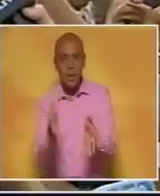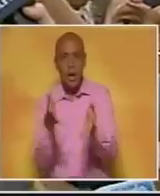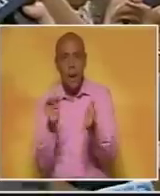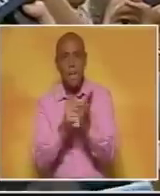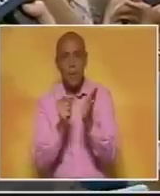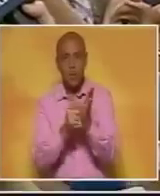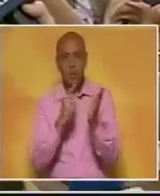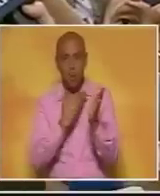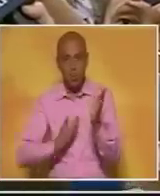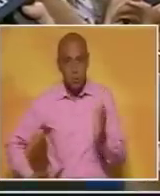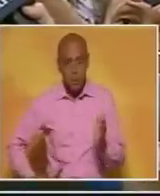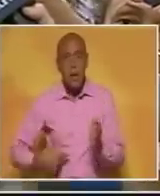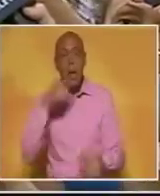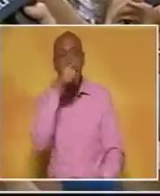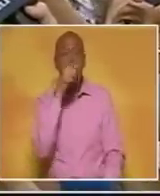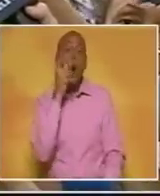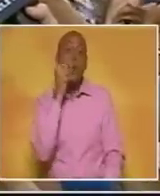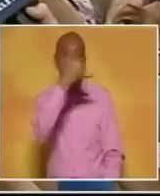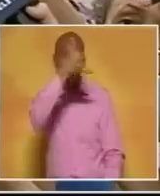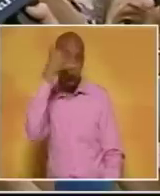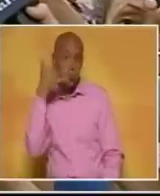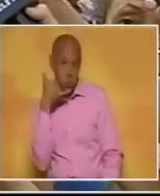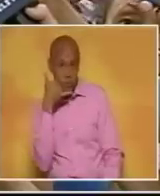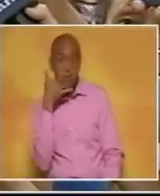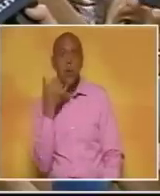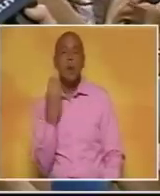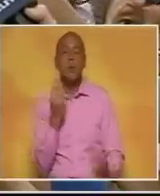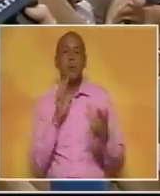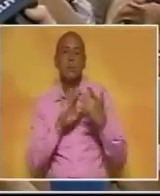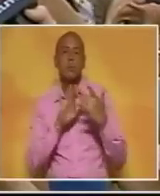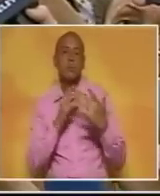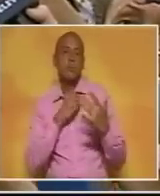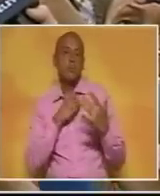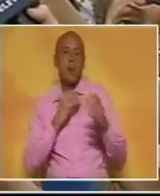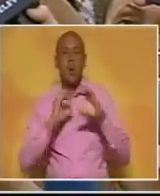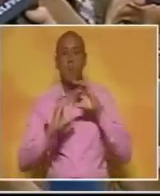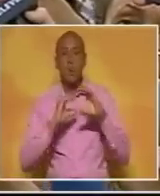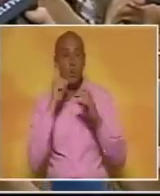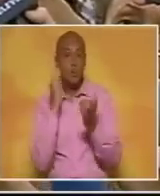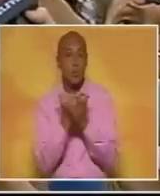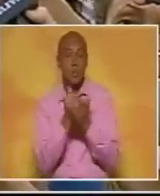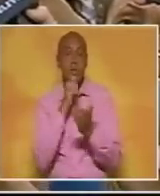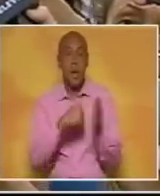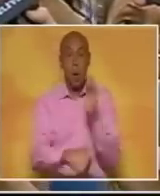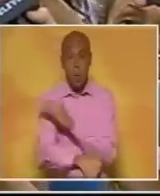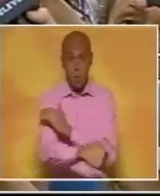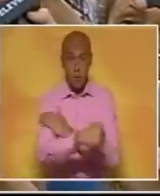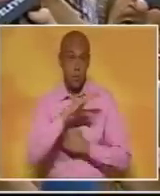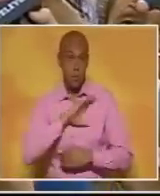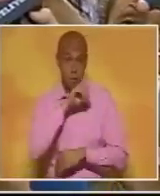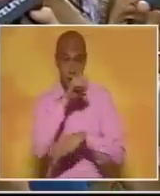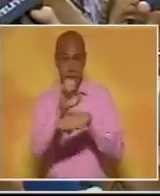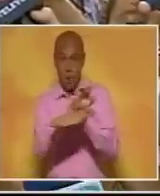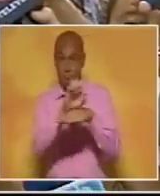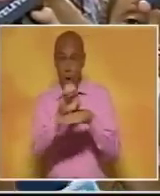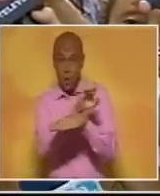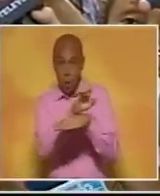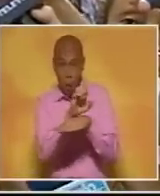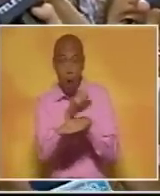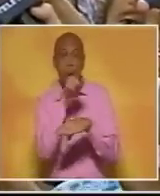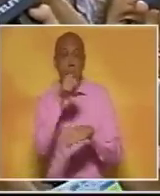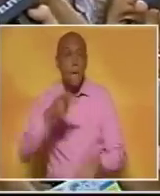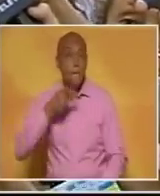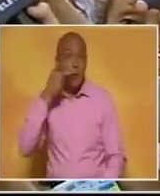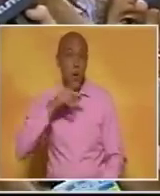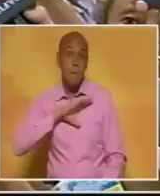con nosotros para pedirnos apoyo a las instituciones, es decir, oposición a Lenín Moreno, incluso